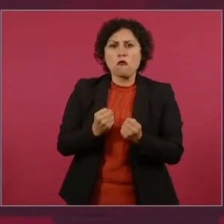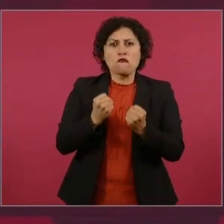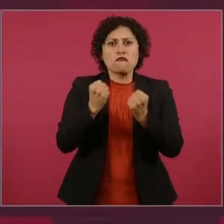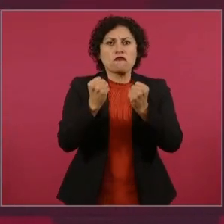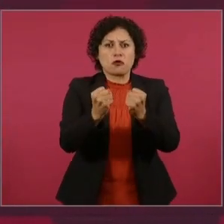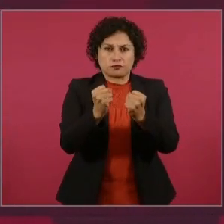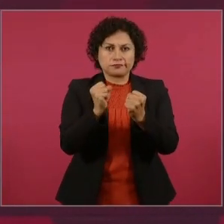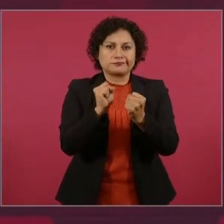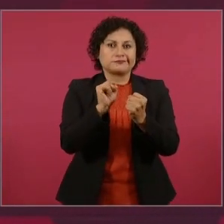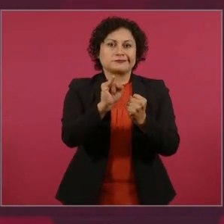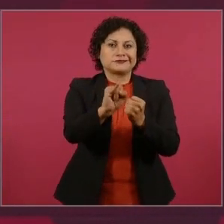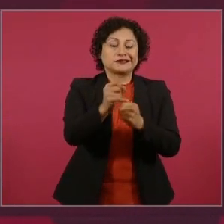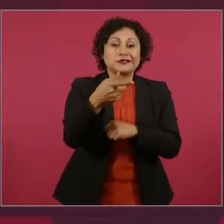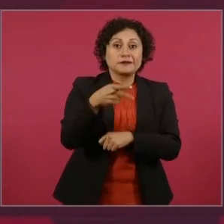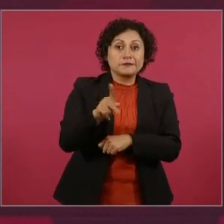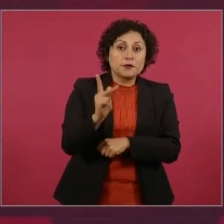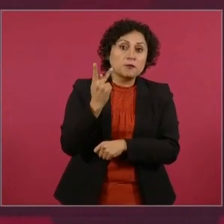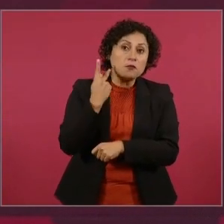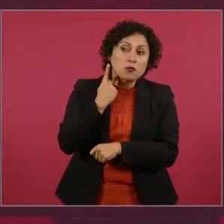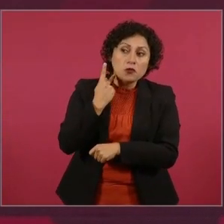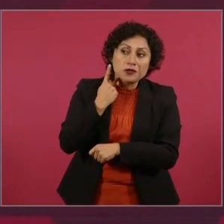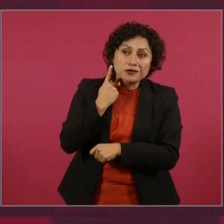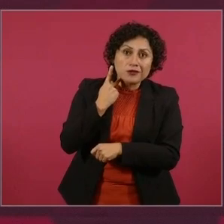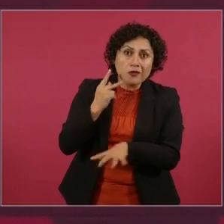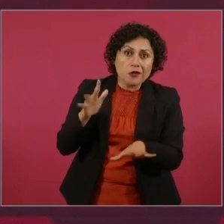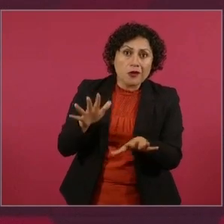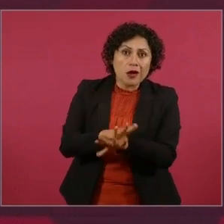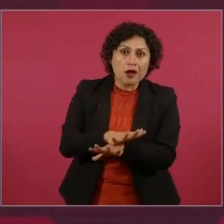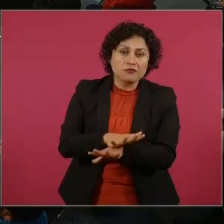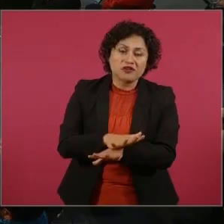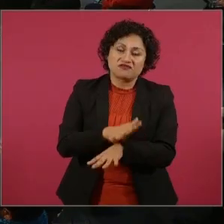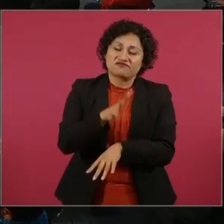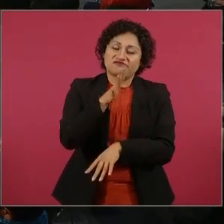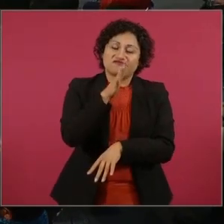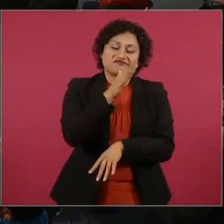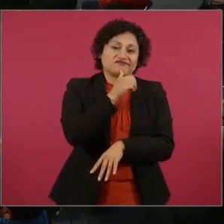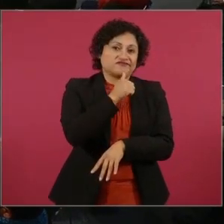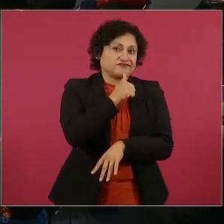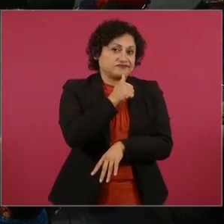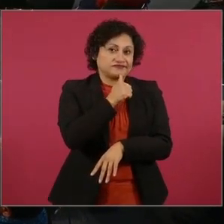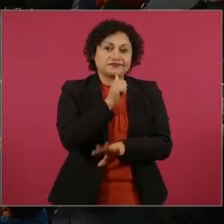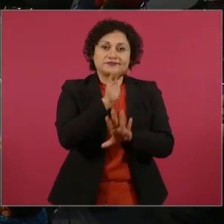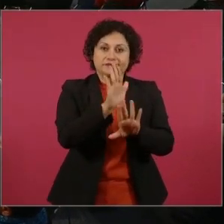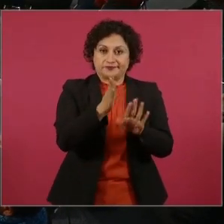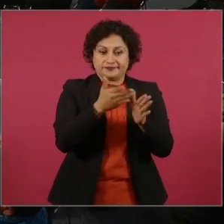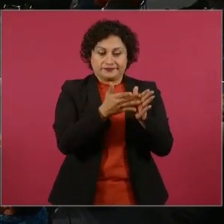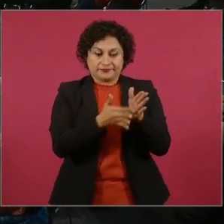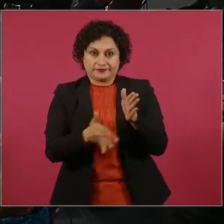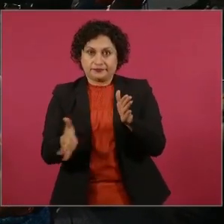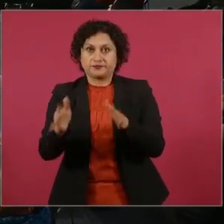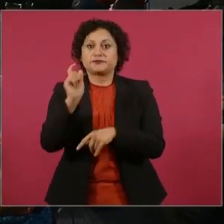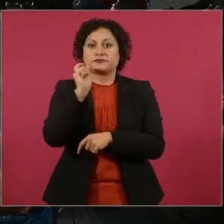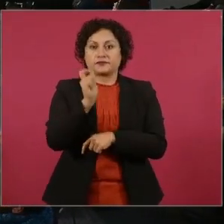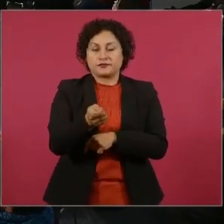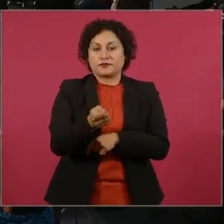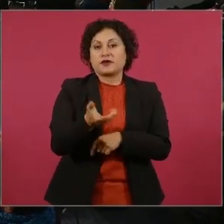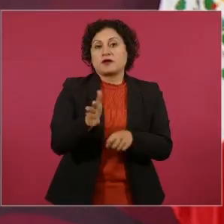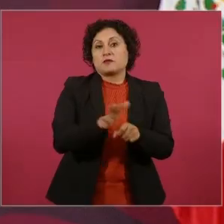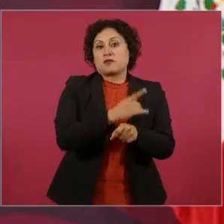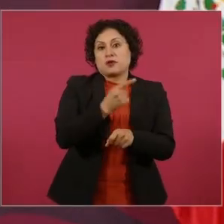no no hubo democracia y se estable hicieron o se trasladaron las